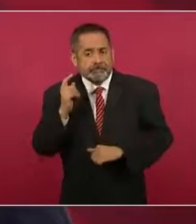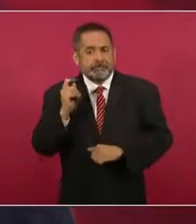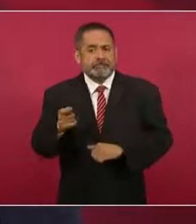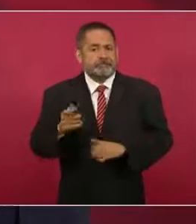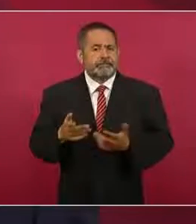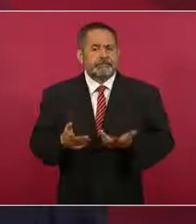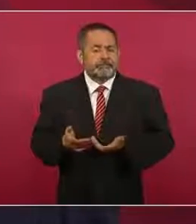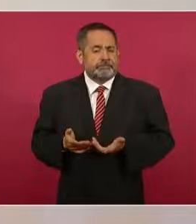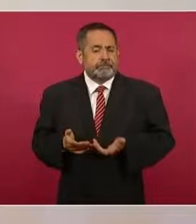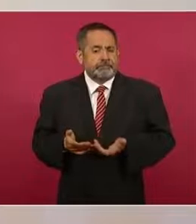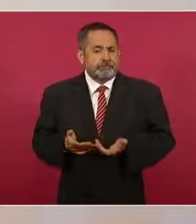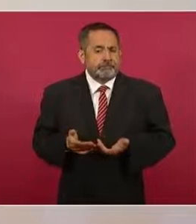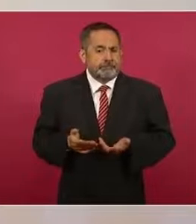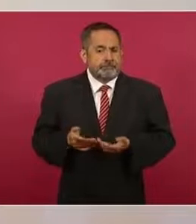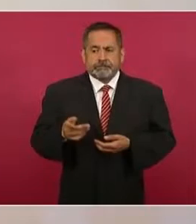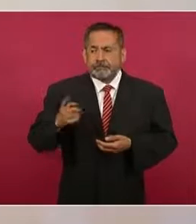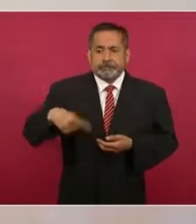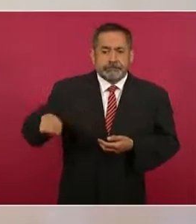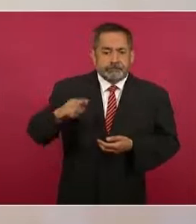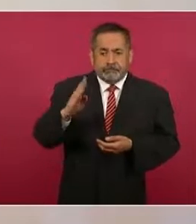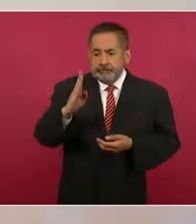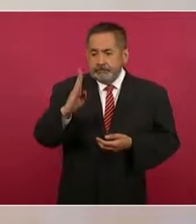no pueden vender